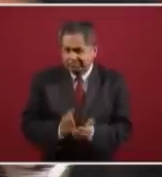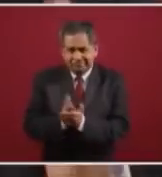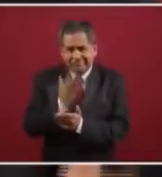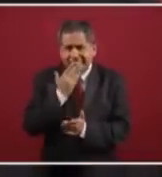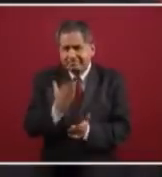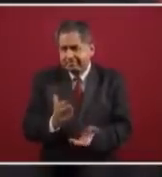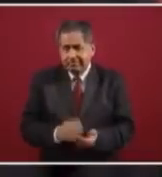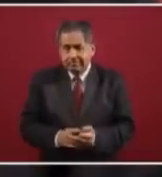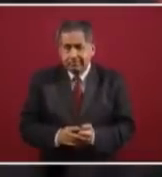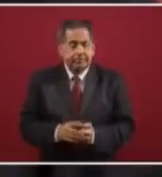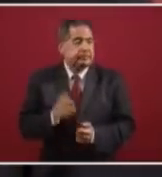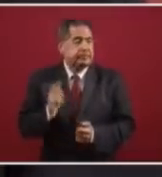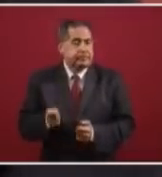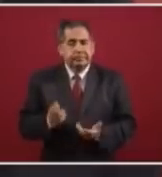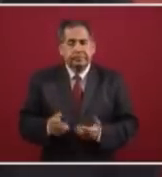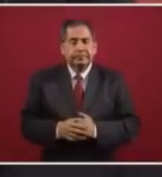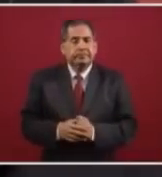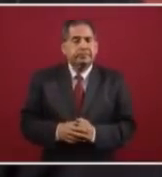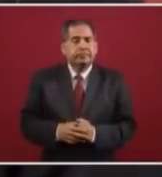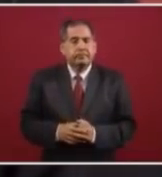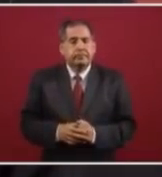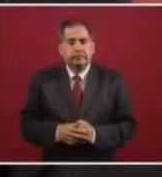Entonces, tenemos